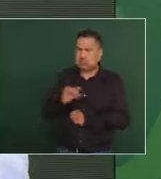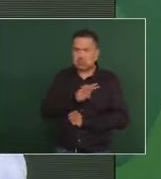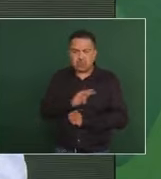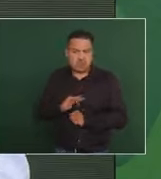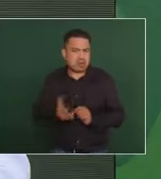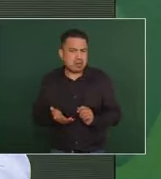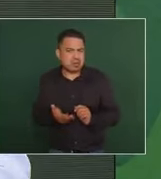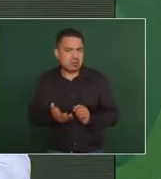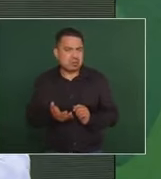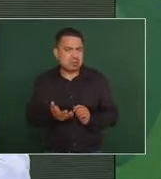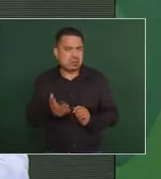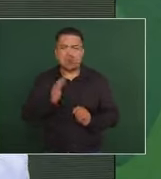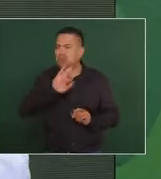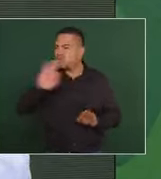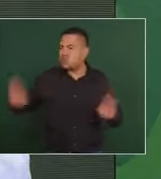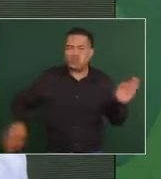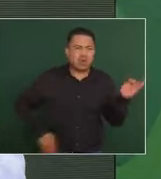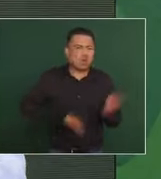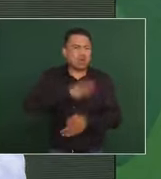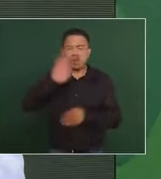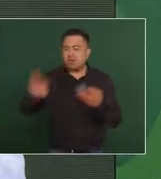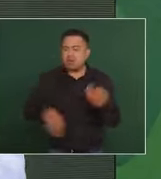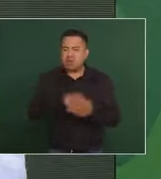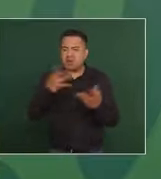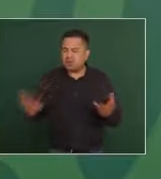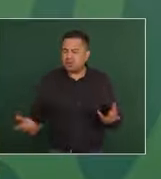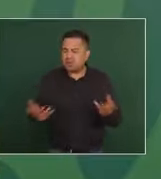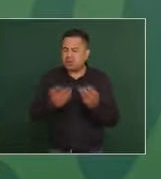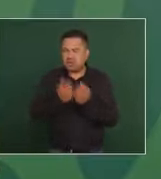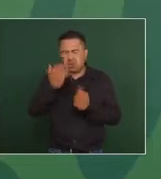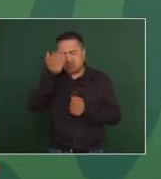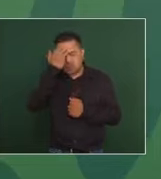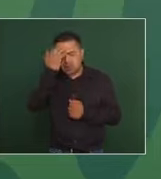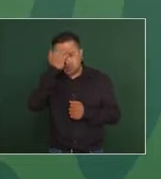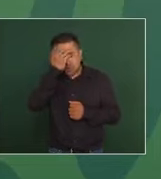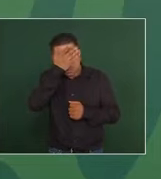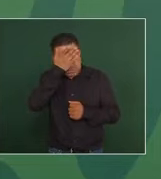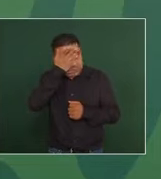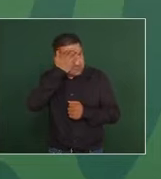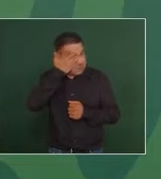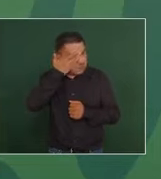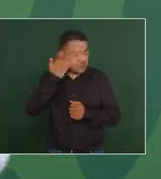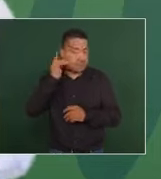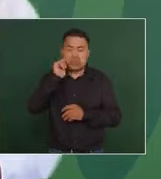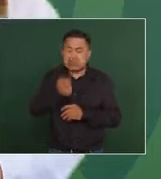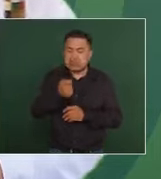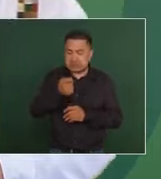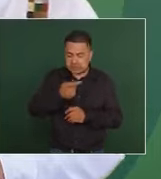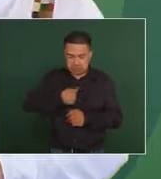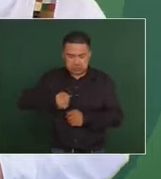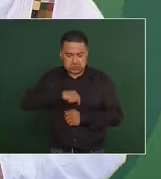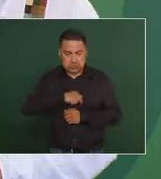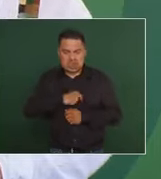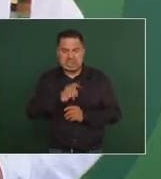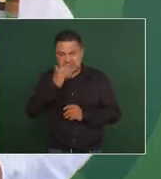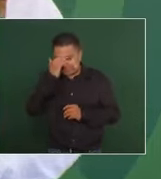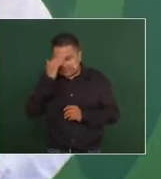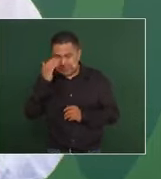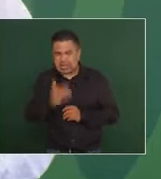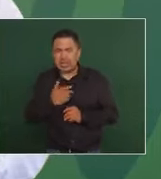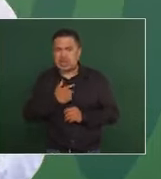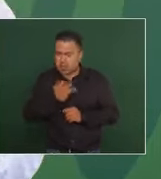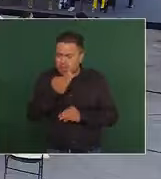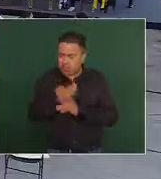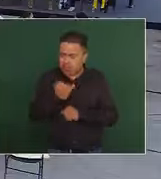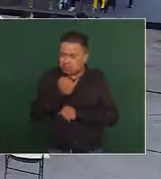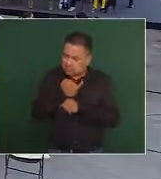y que todos conozcan lo que nosotros sabemos y estamos